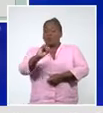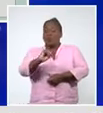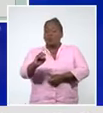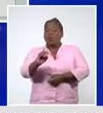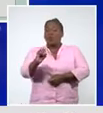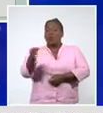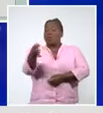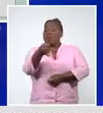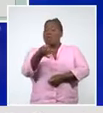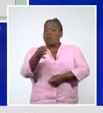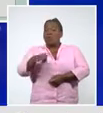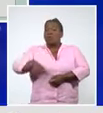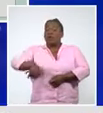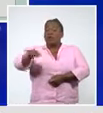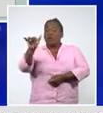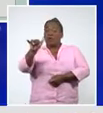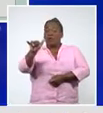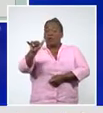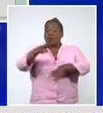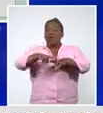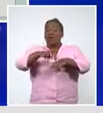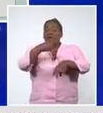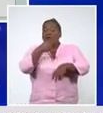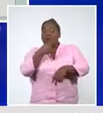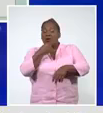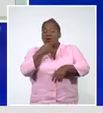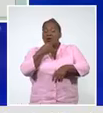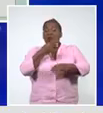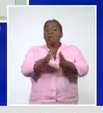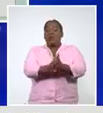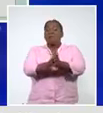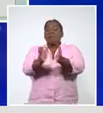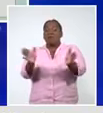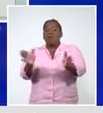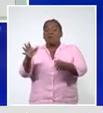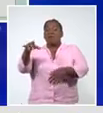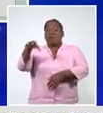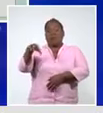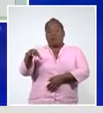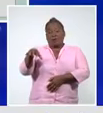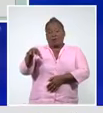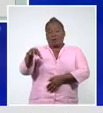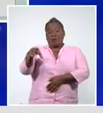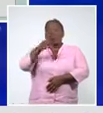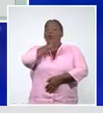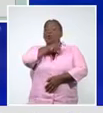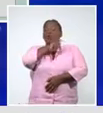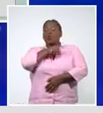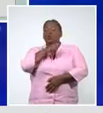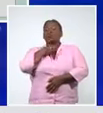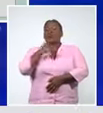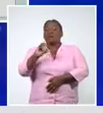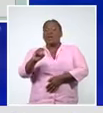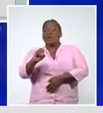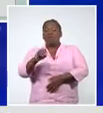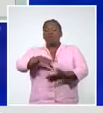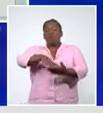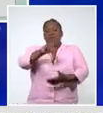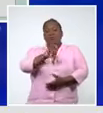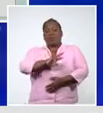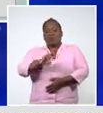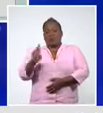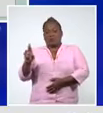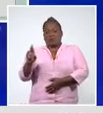San Miguel del Padrón, Pinar del Río, Cotorro, Cerro y Plaza de la Revolución. El mayor número de